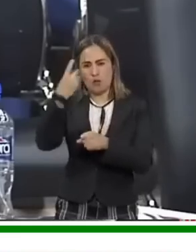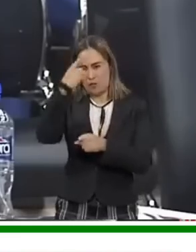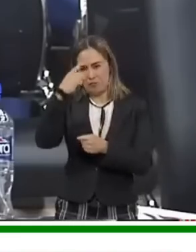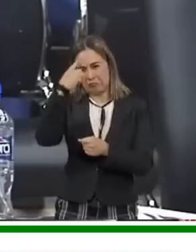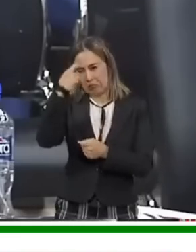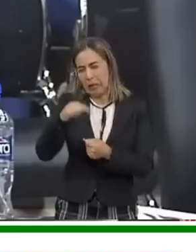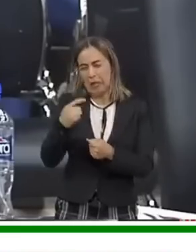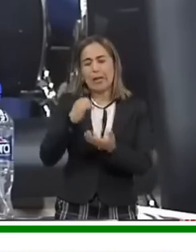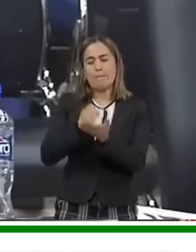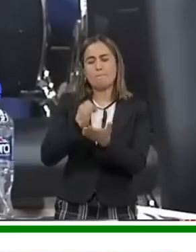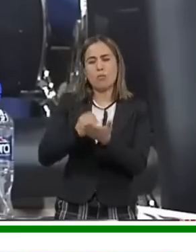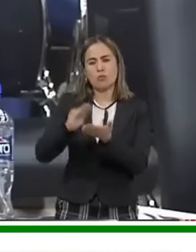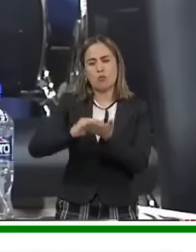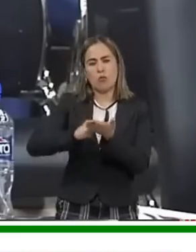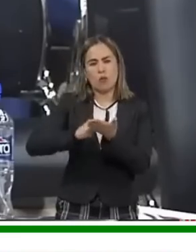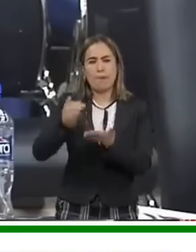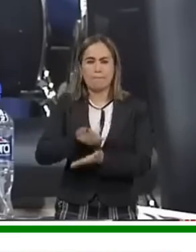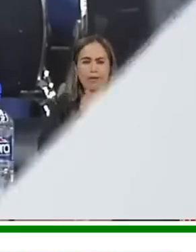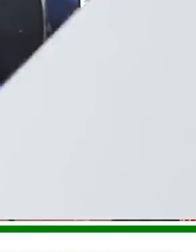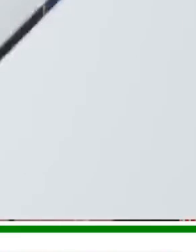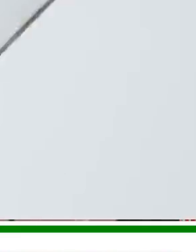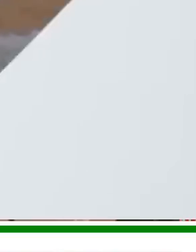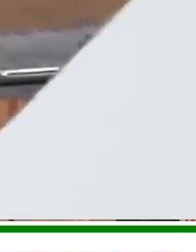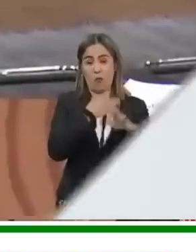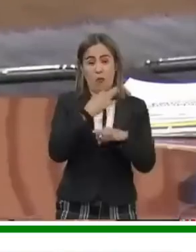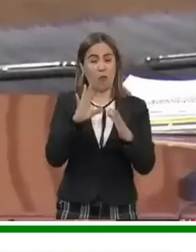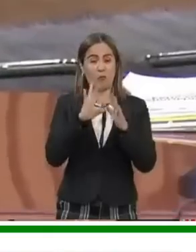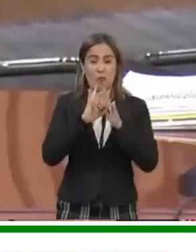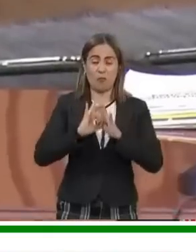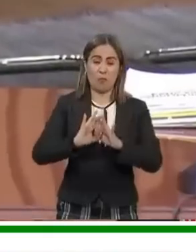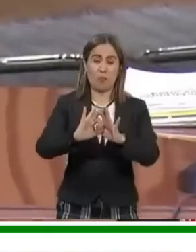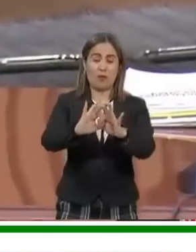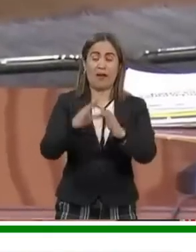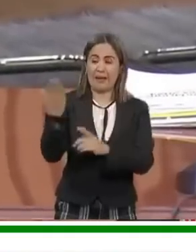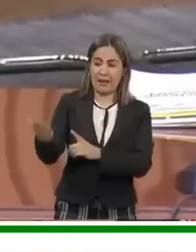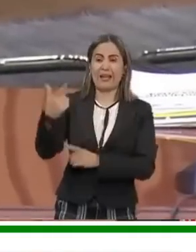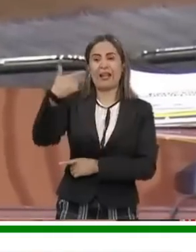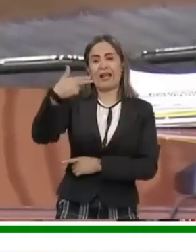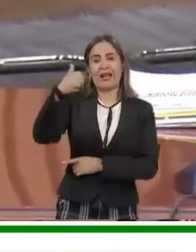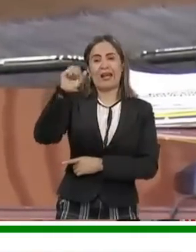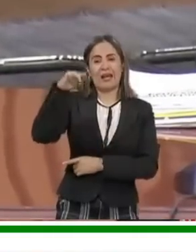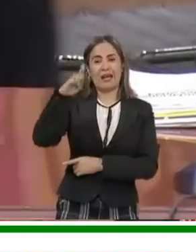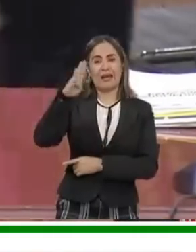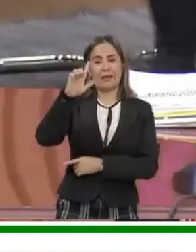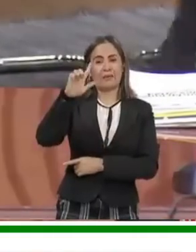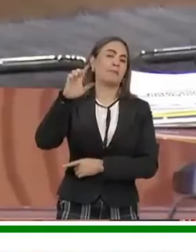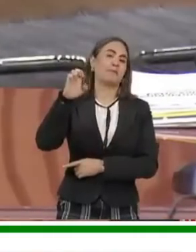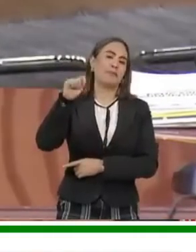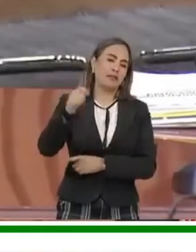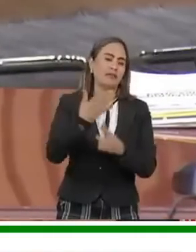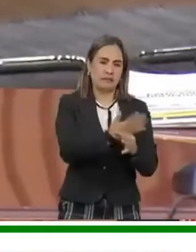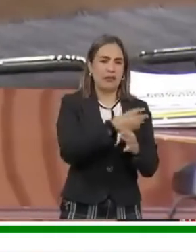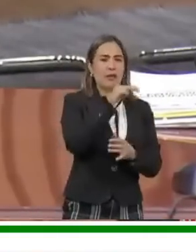pesos de impuestos que debería realizar. Gracias, diputado. Hamlet acaba de decir que Noroña habló de millones,